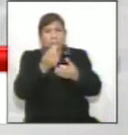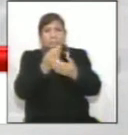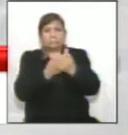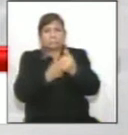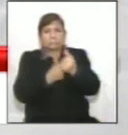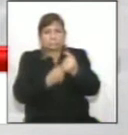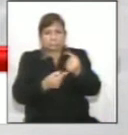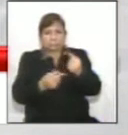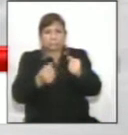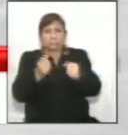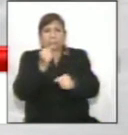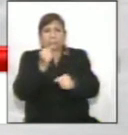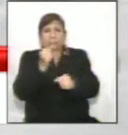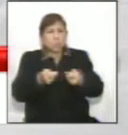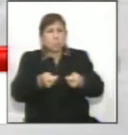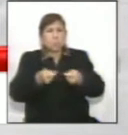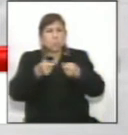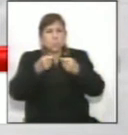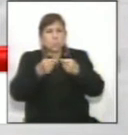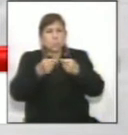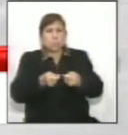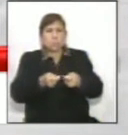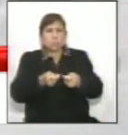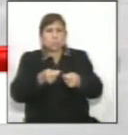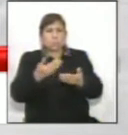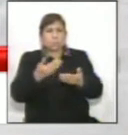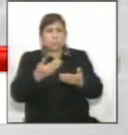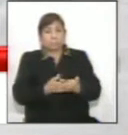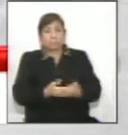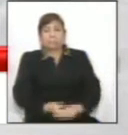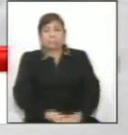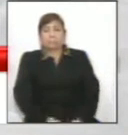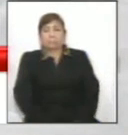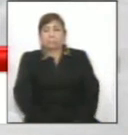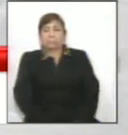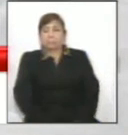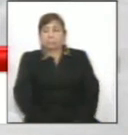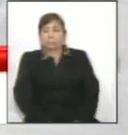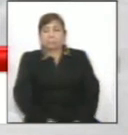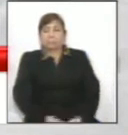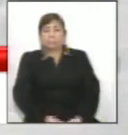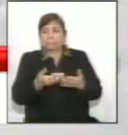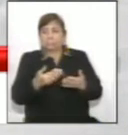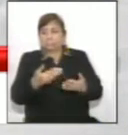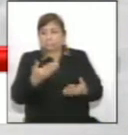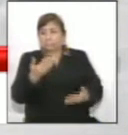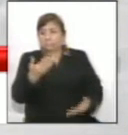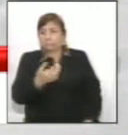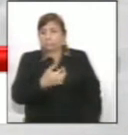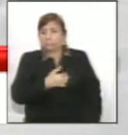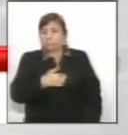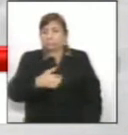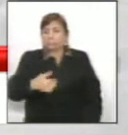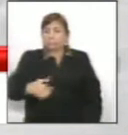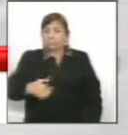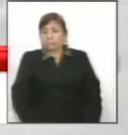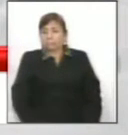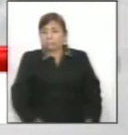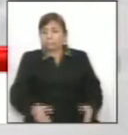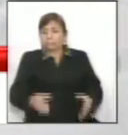de sus luchas. Llegan a buen puerto. Finalmente, señor presidente del Consejo